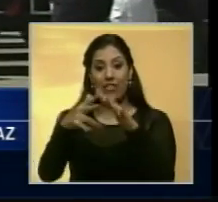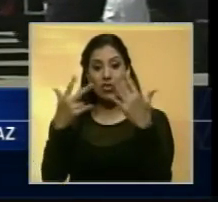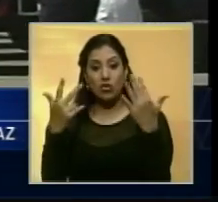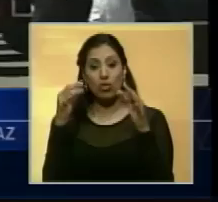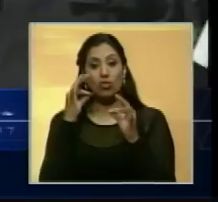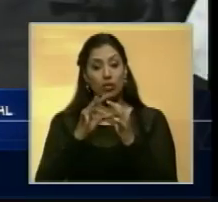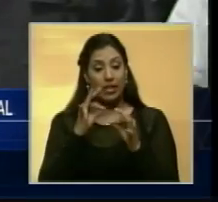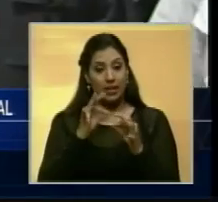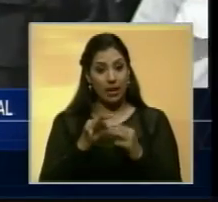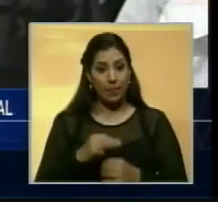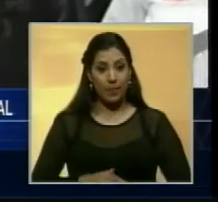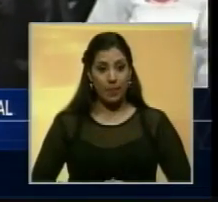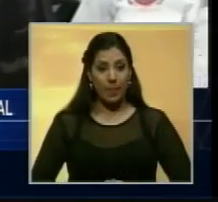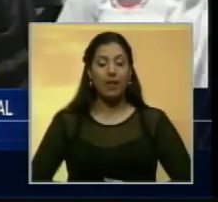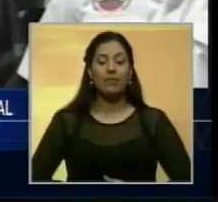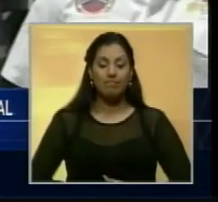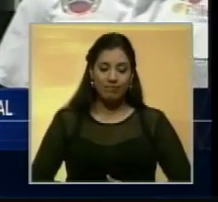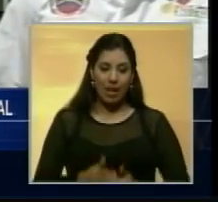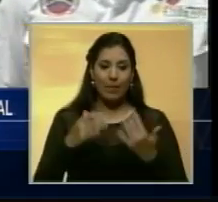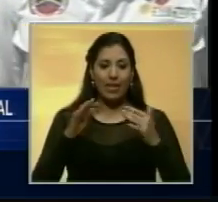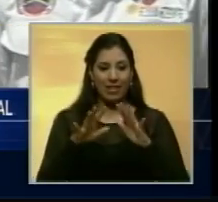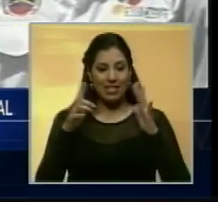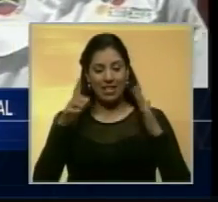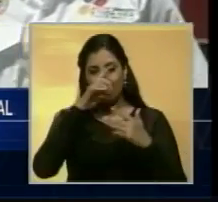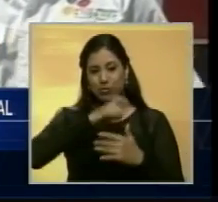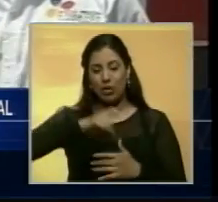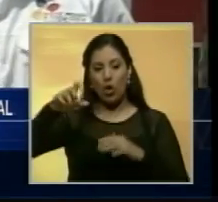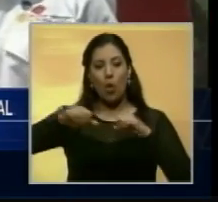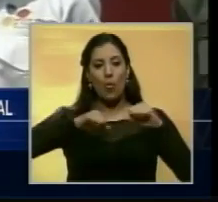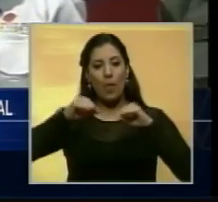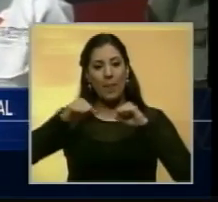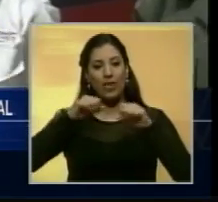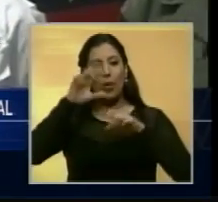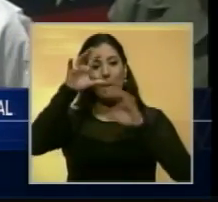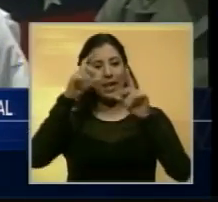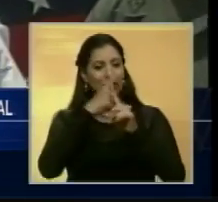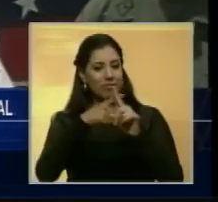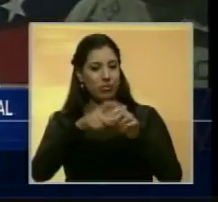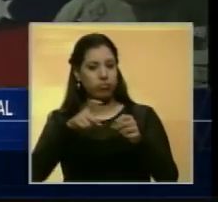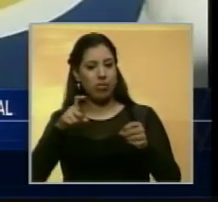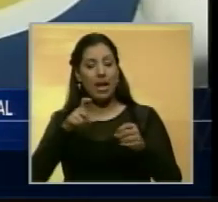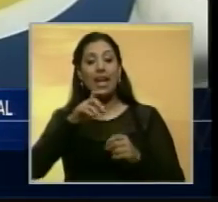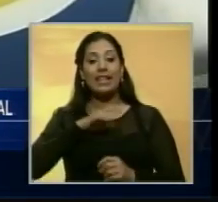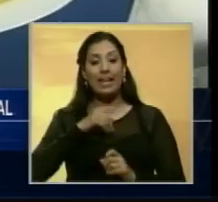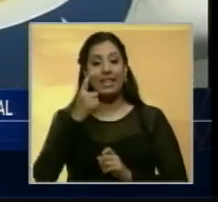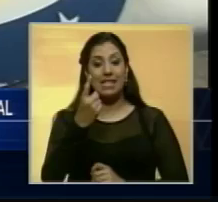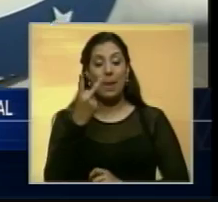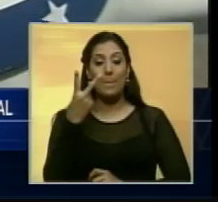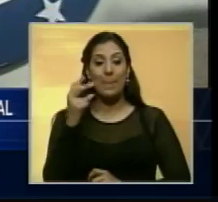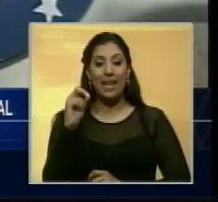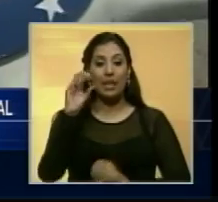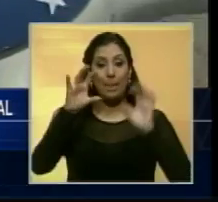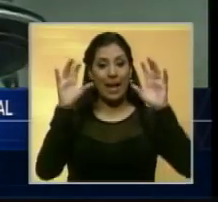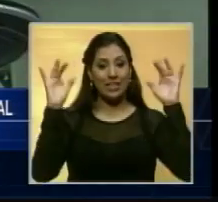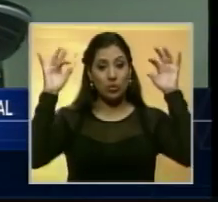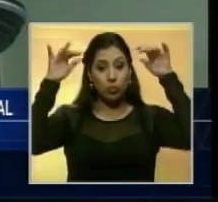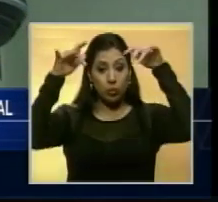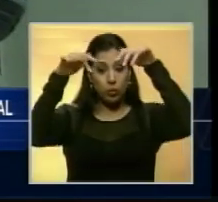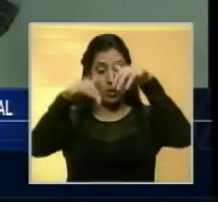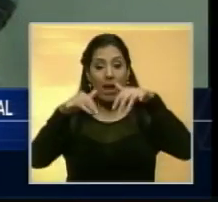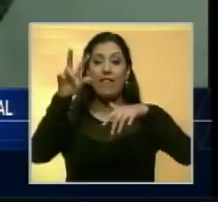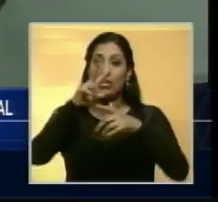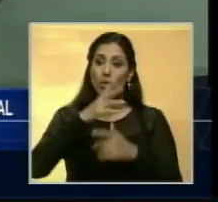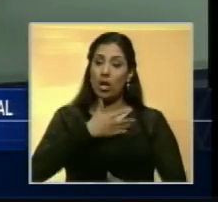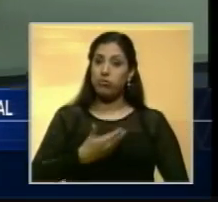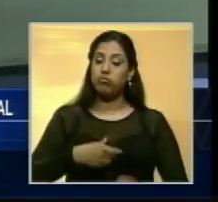de septiembre. A la 17ª Cumbre del Movimiento de Países No Alineados asistirán 120 países miembros, donde Venezuela recibirá